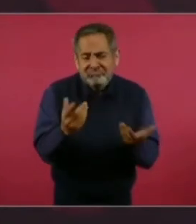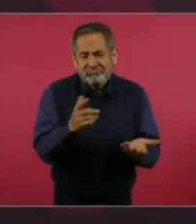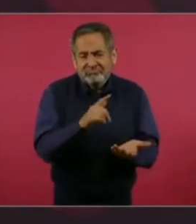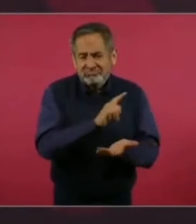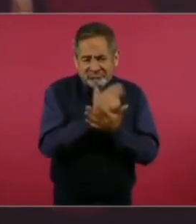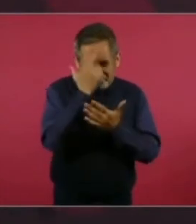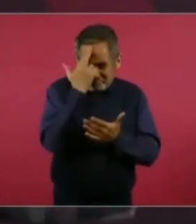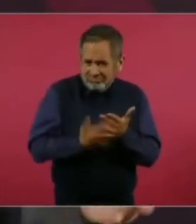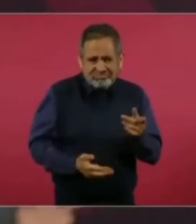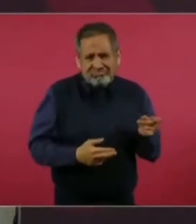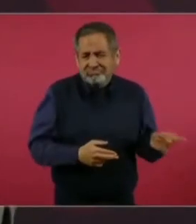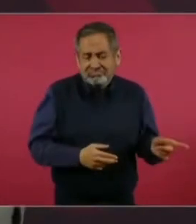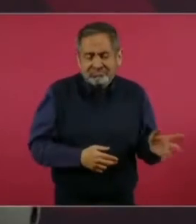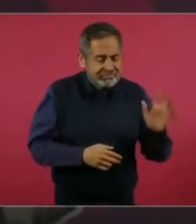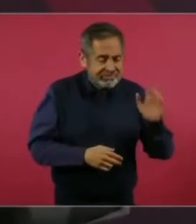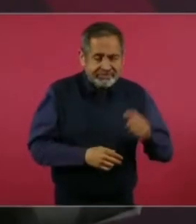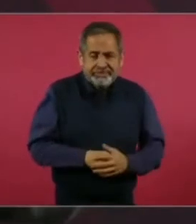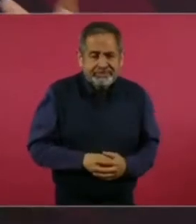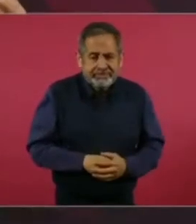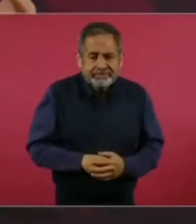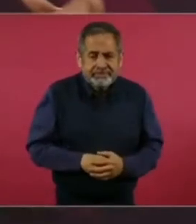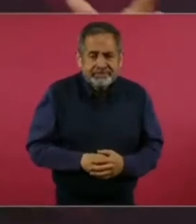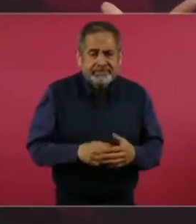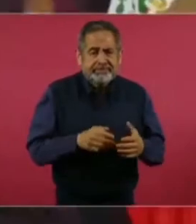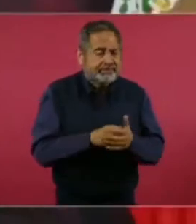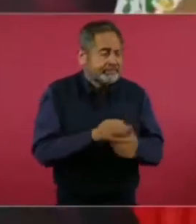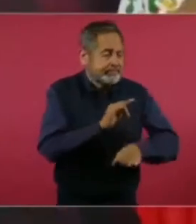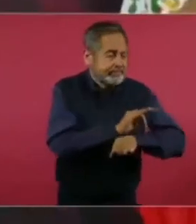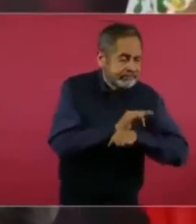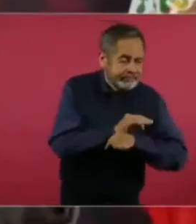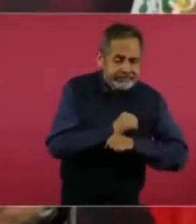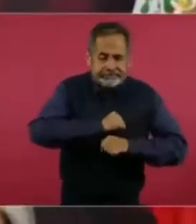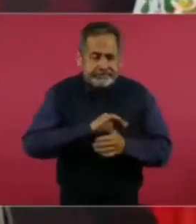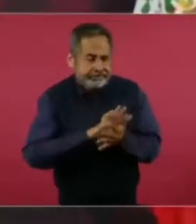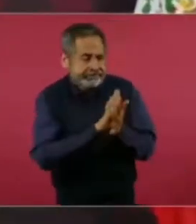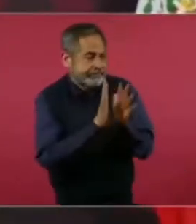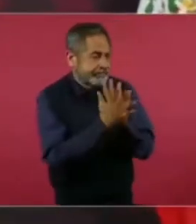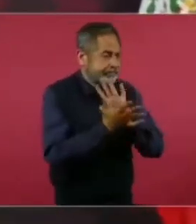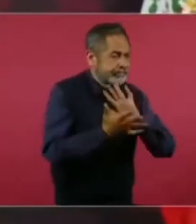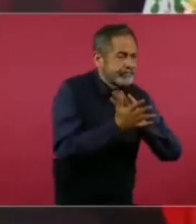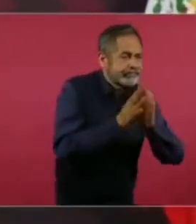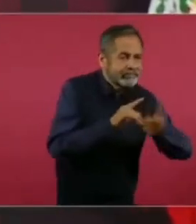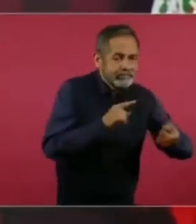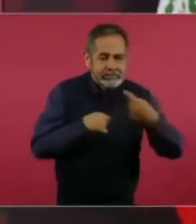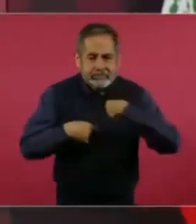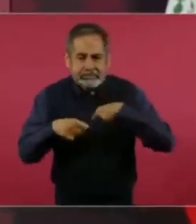Una relación de componendas y de complicidades,